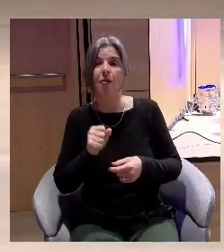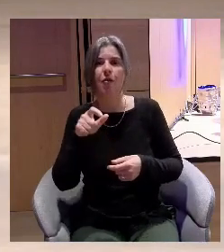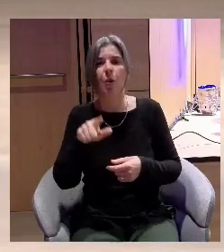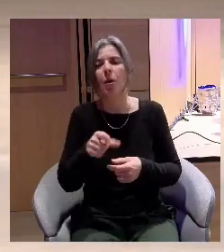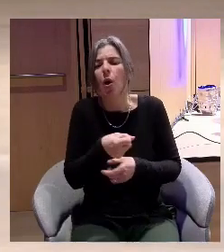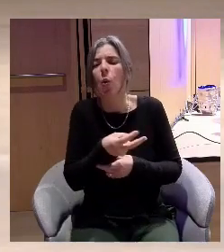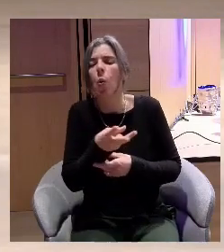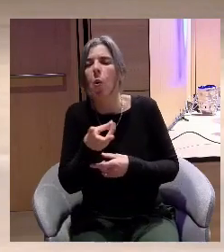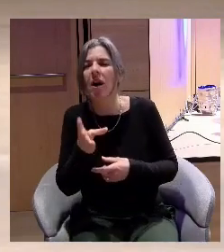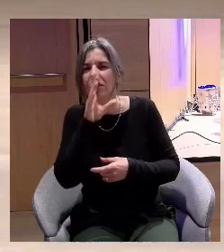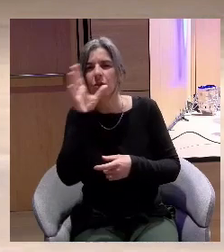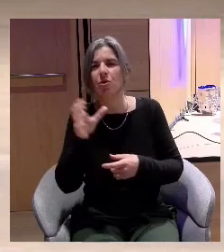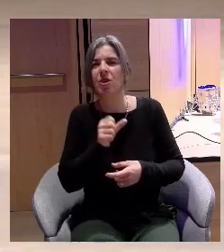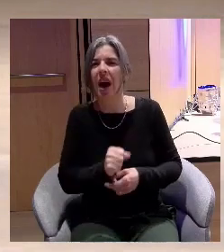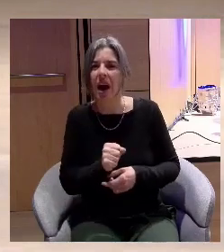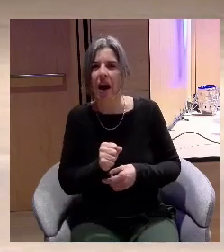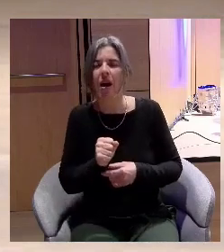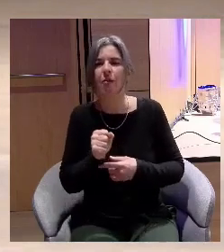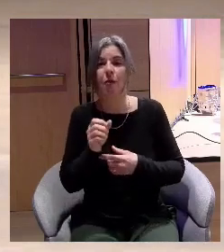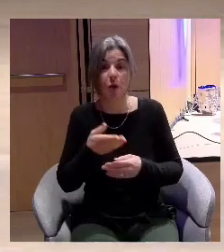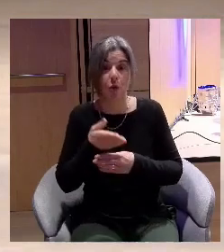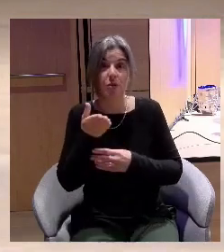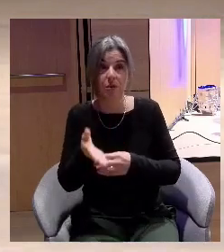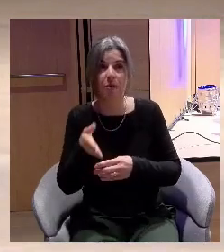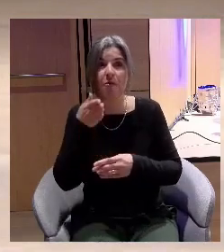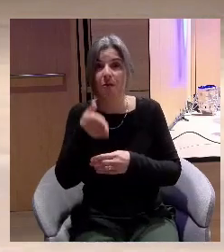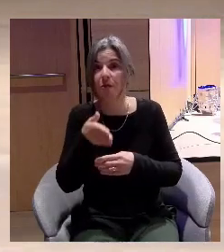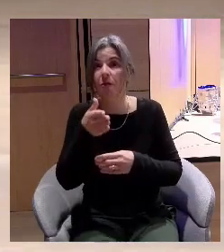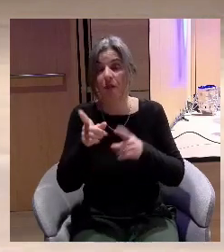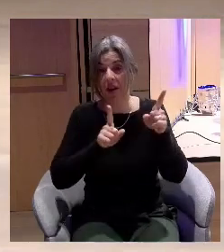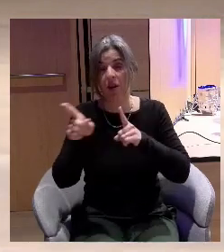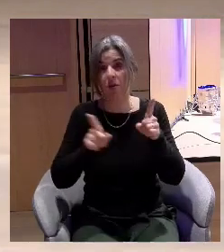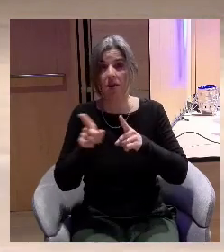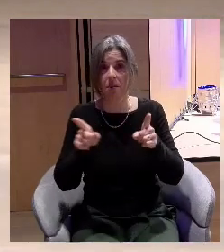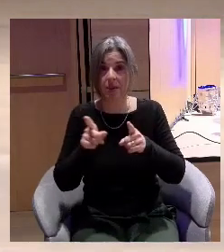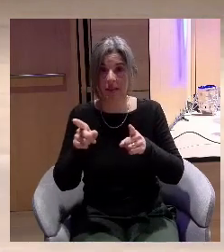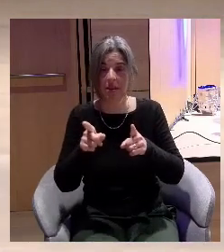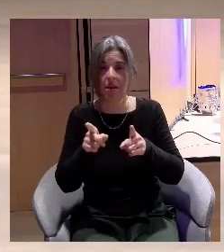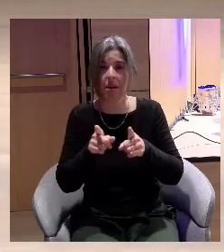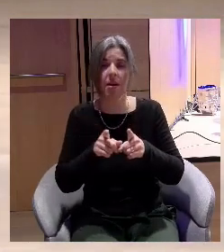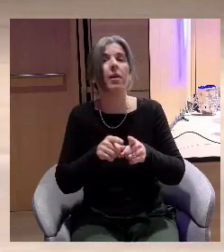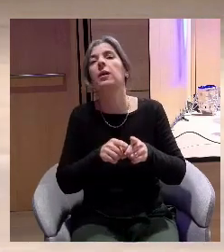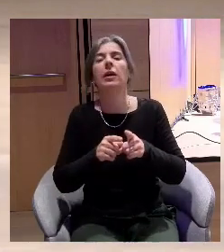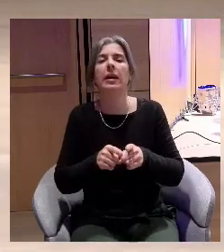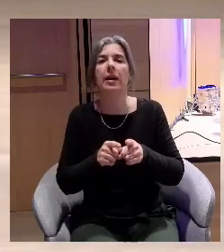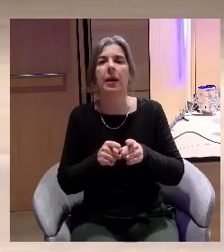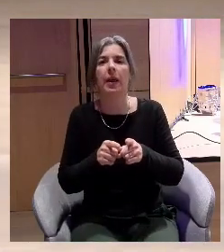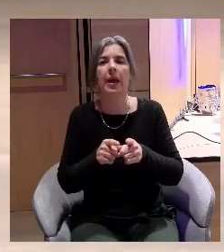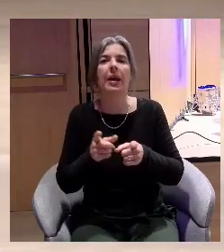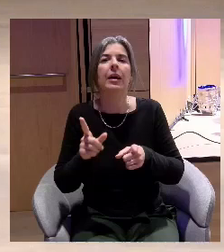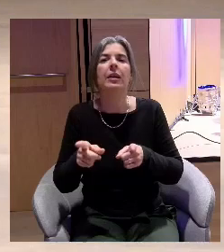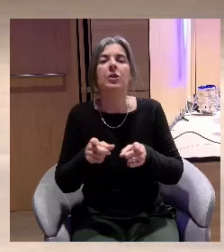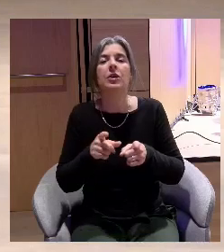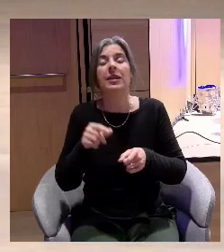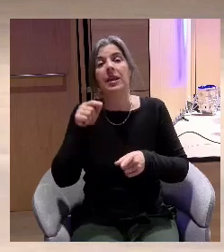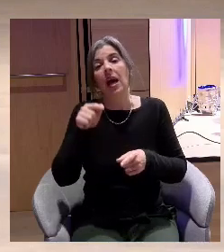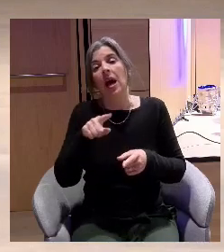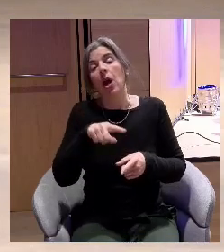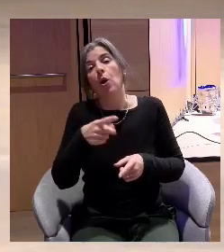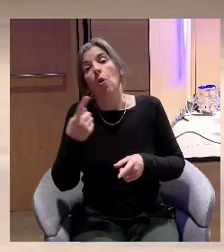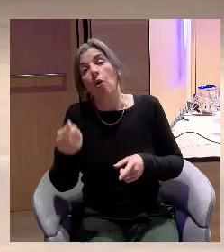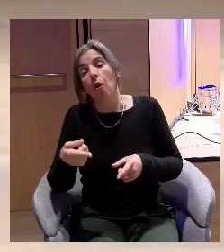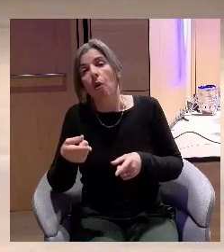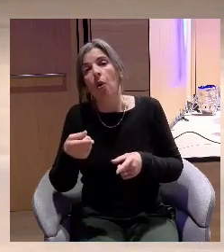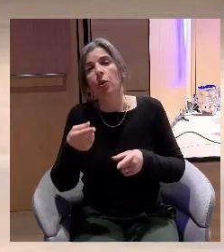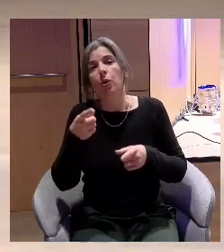se presentan para que sean 2? O sea, ¿qué tanto puede disminuir la brecha? Lo otro es que, claro, existe una dirección de asuntos étnicos